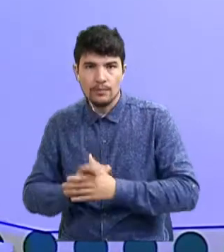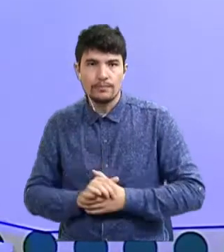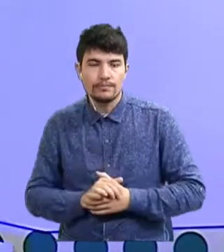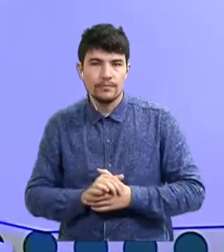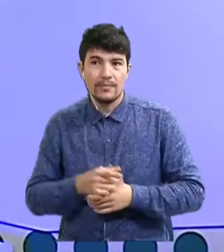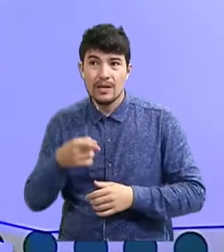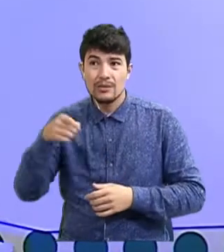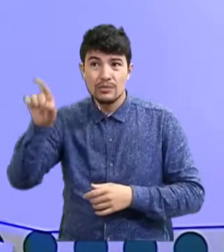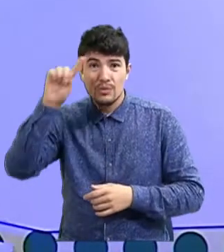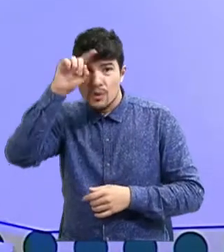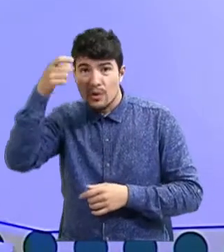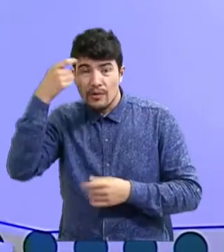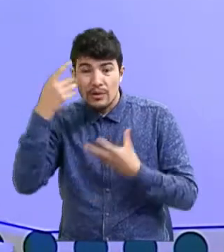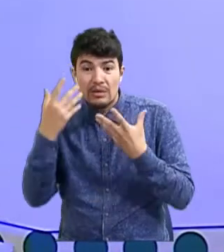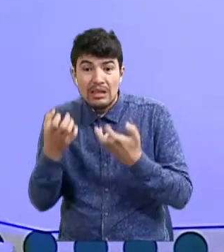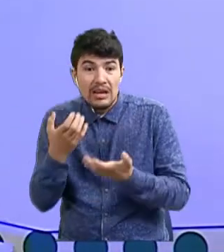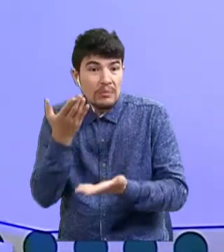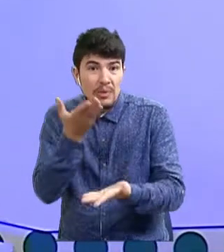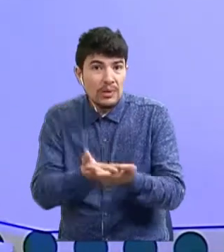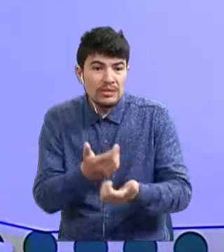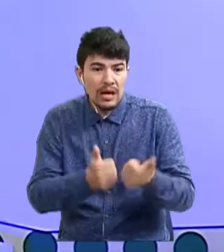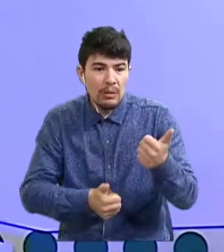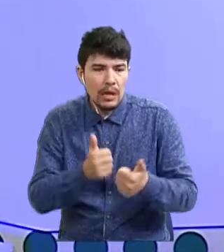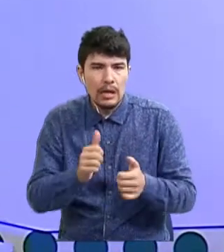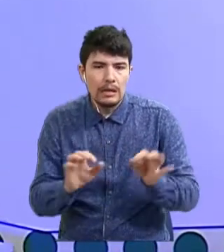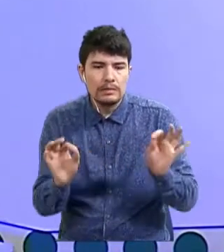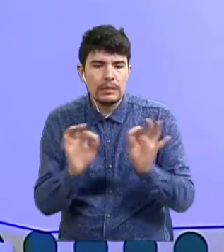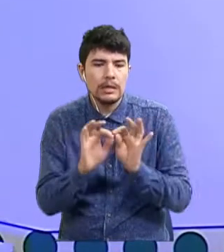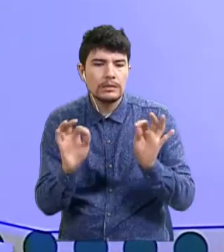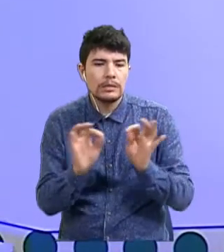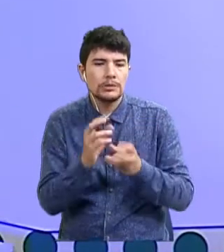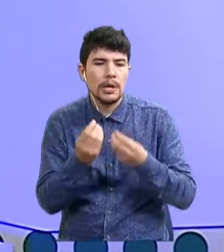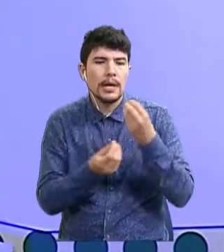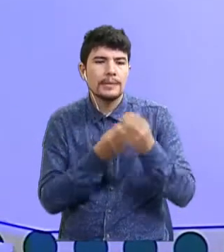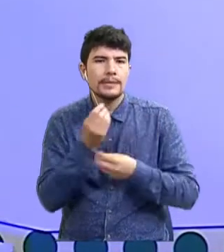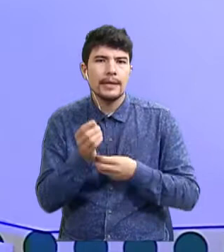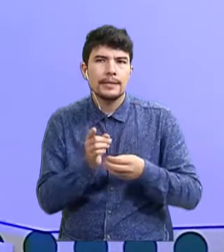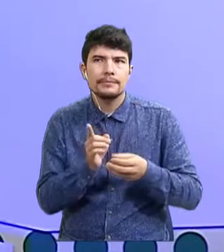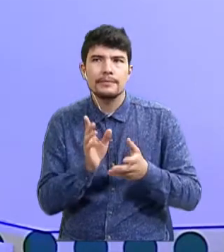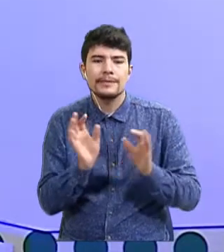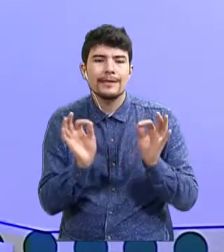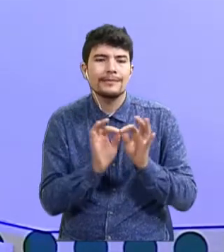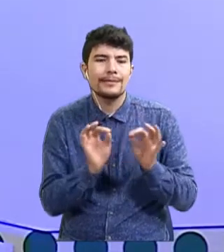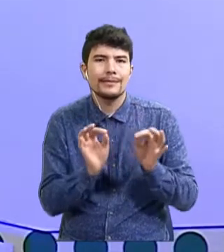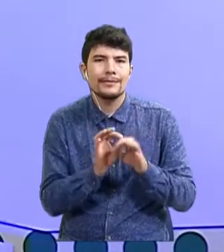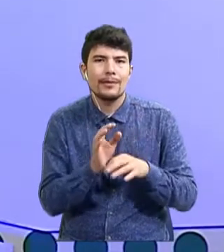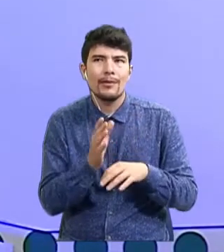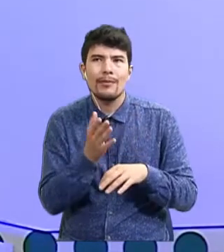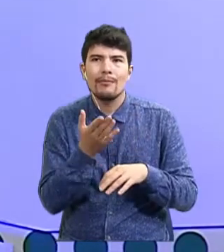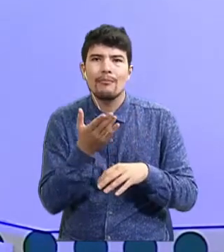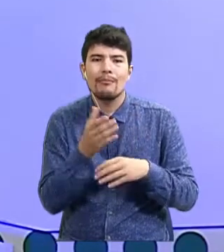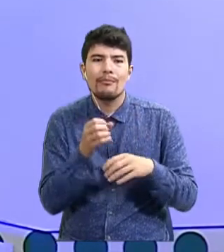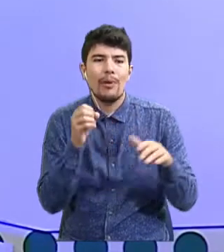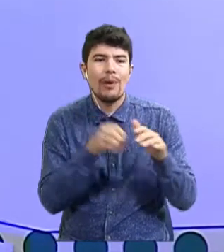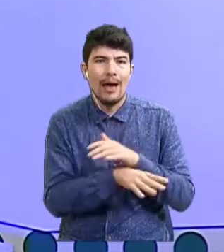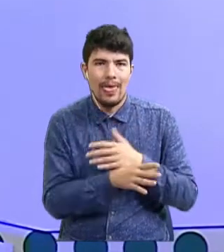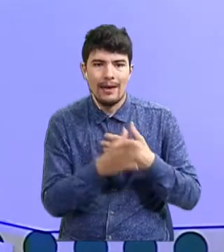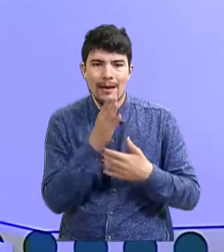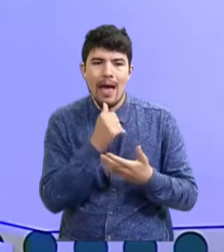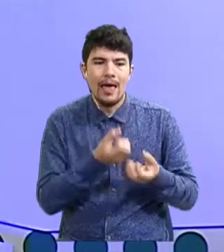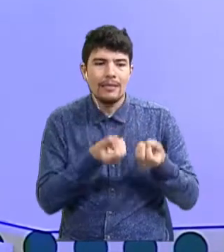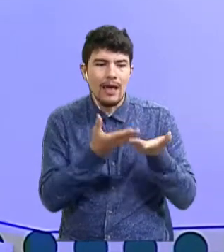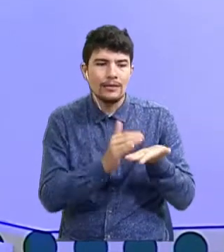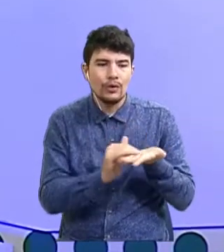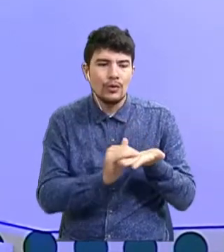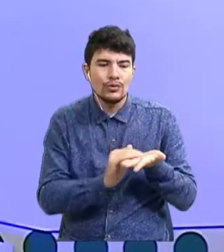el gobierno lo que pretende es simplemente hacerle como una salida que sea mediática a la situación, no es una